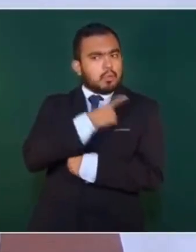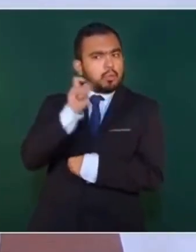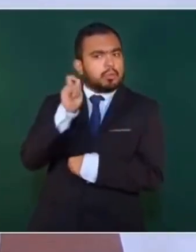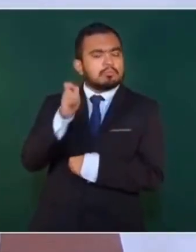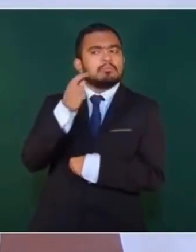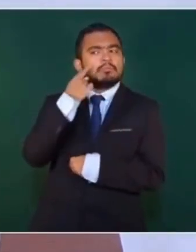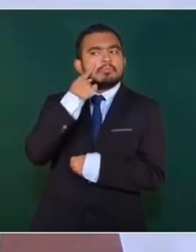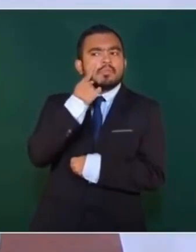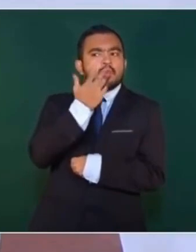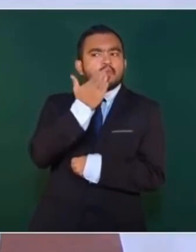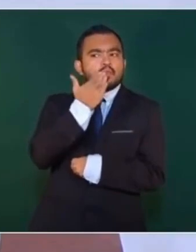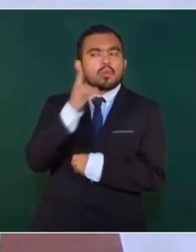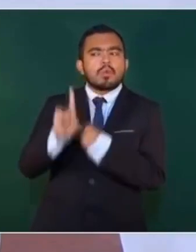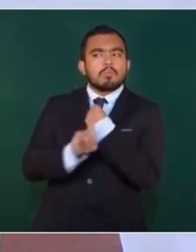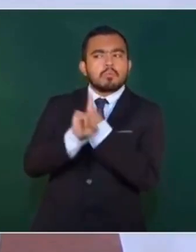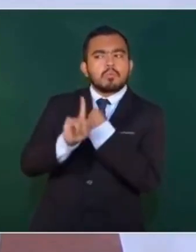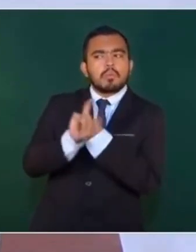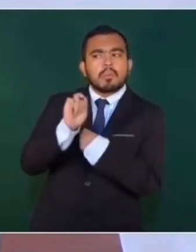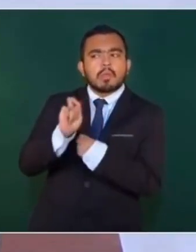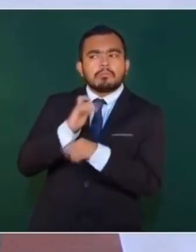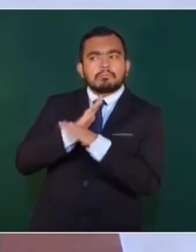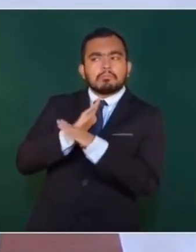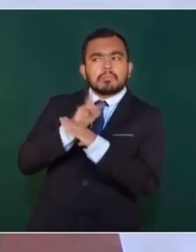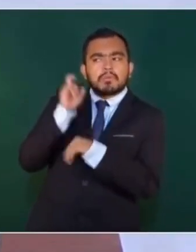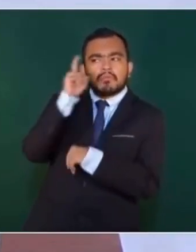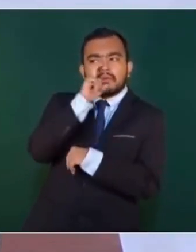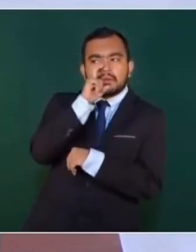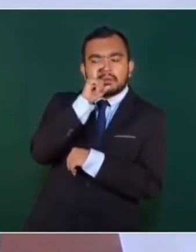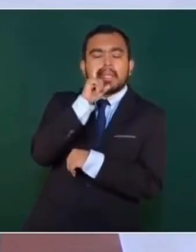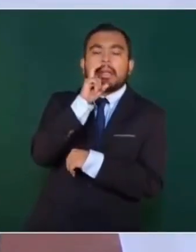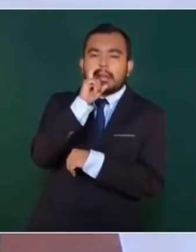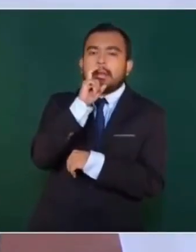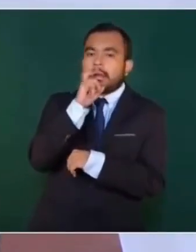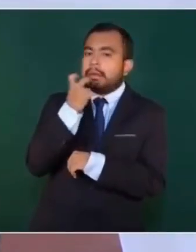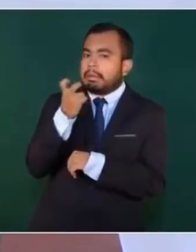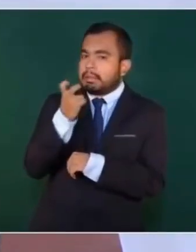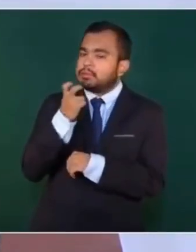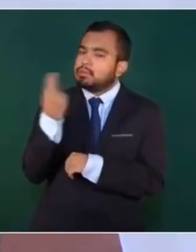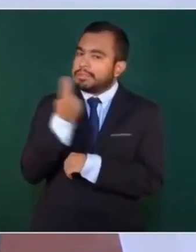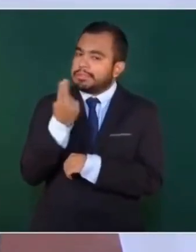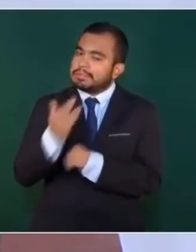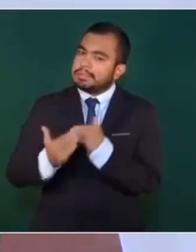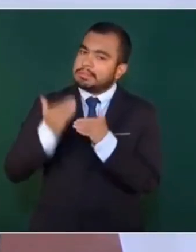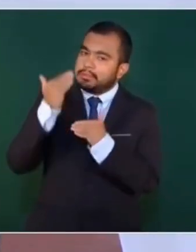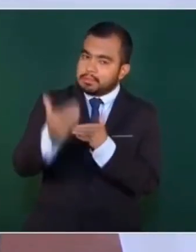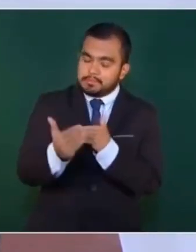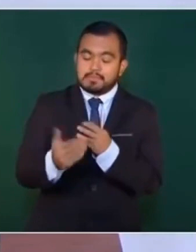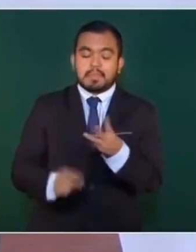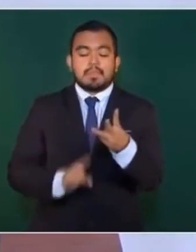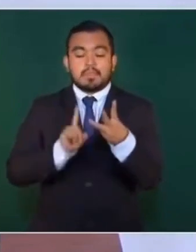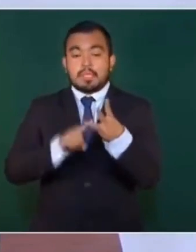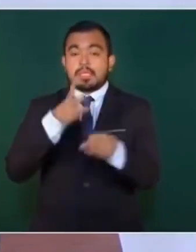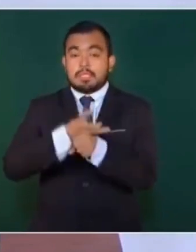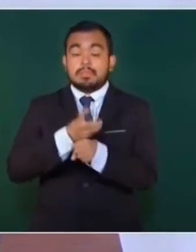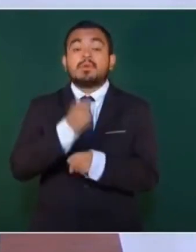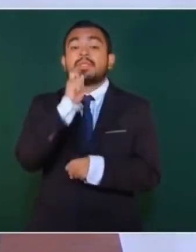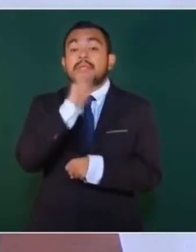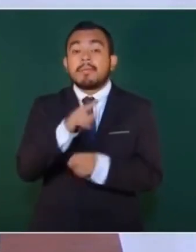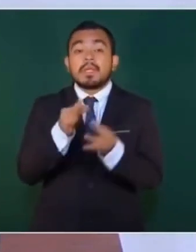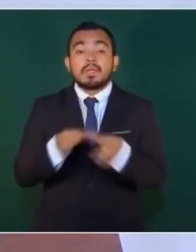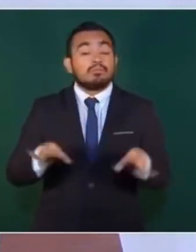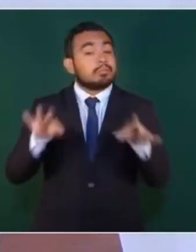menor eficiencia de la inmunidad. También es importante la recomendación de priorizar el avance